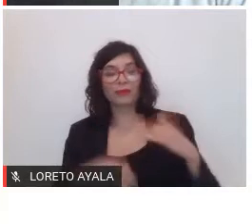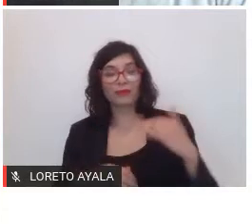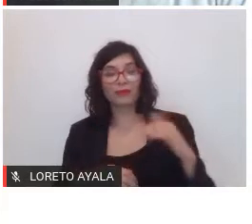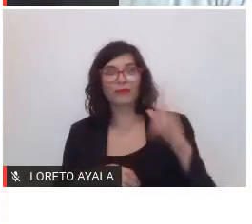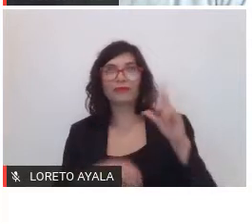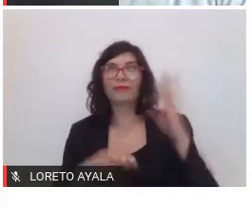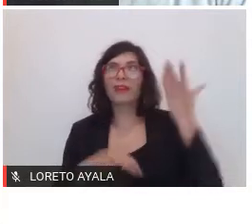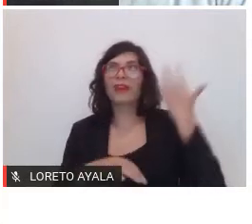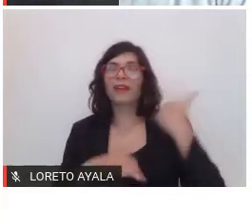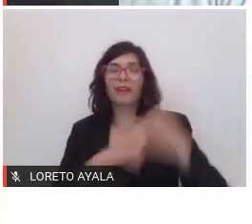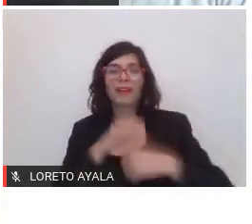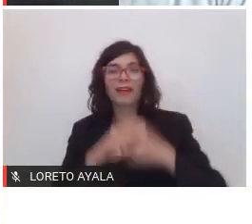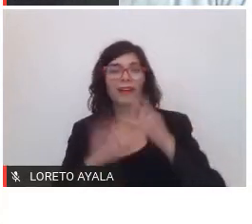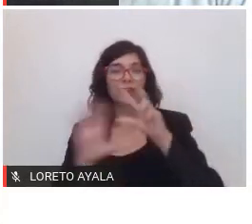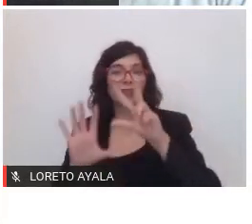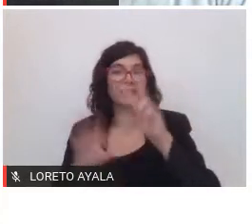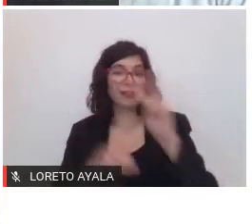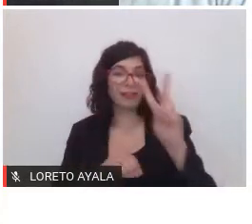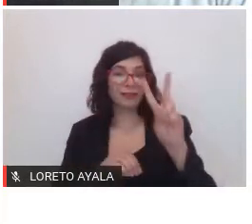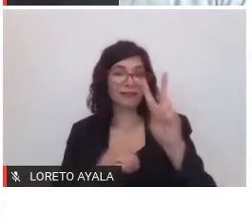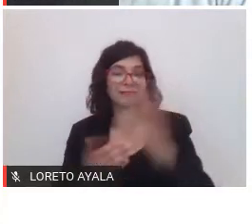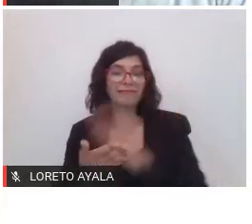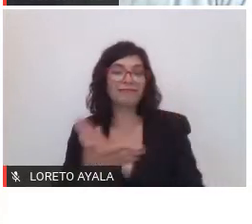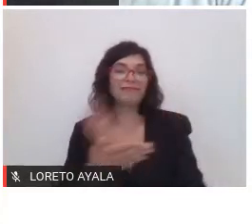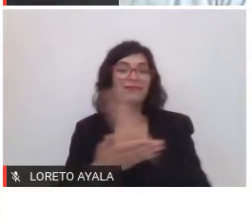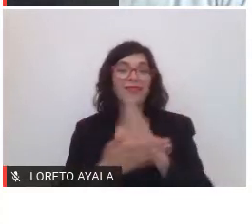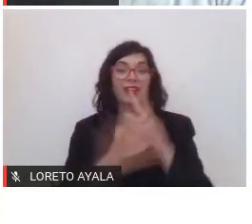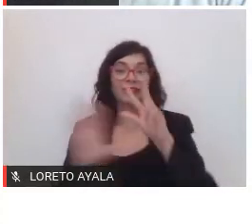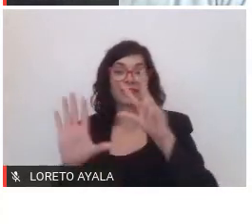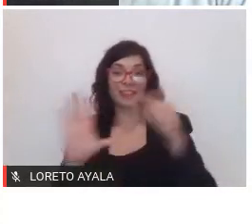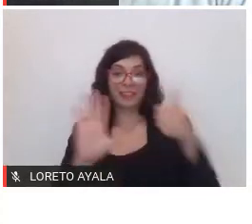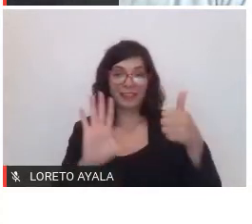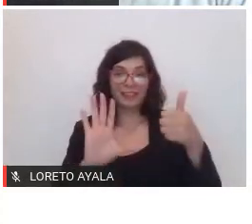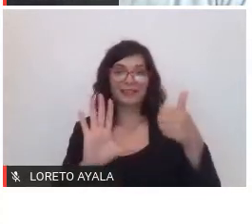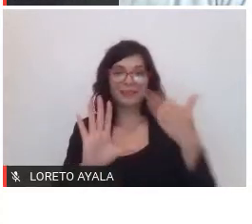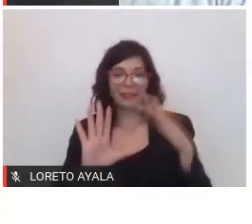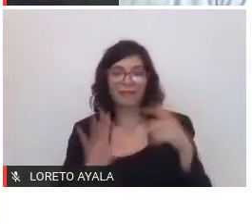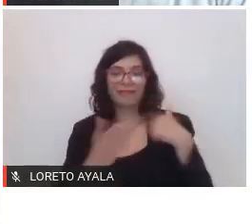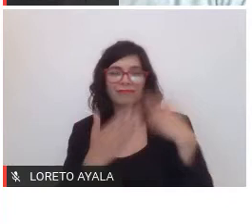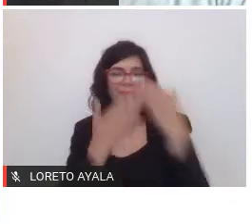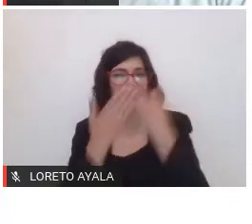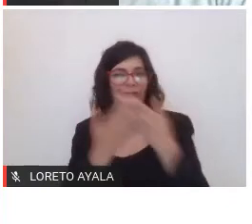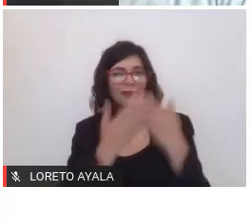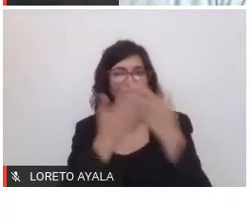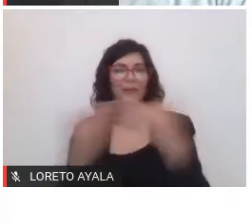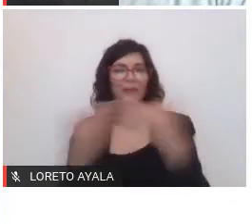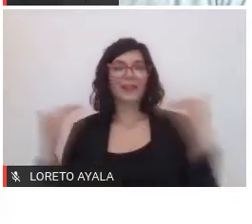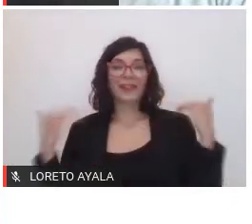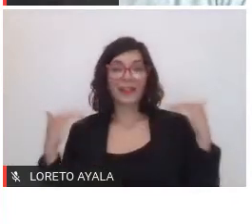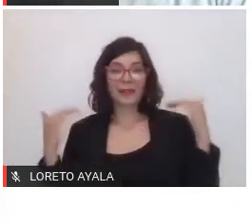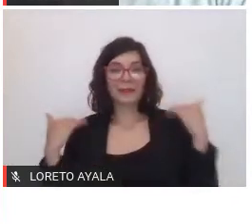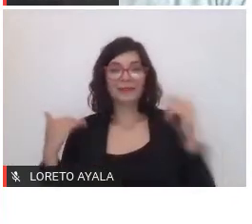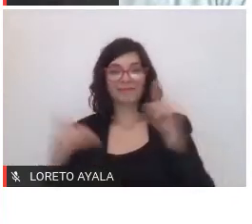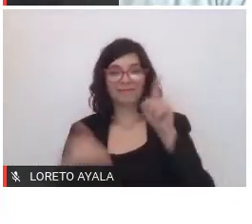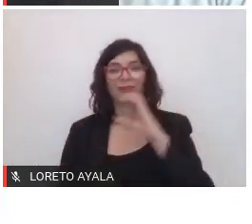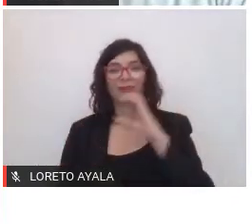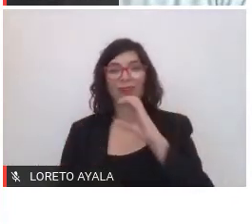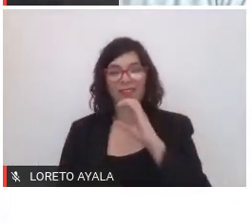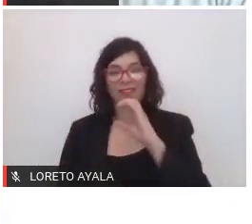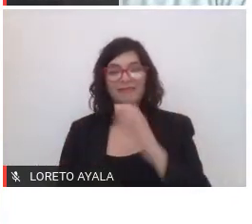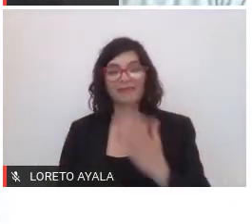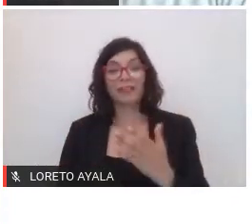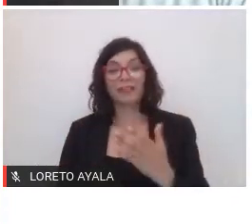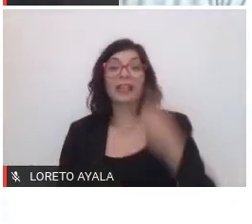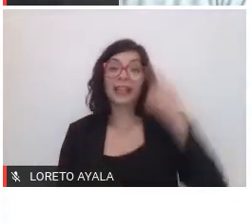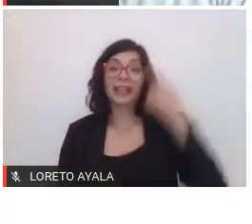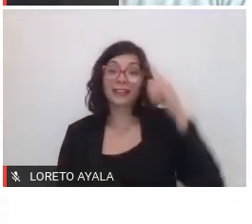82 y 86 estuve estudiando educación física en la Gran Universidad de Concepción. Así que a mis amigos, a